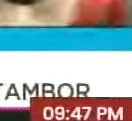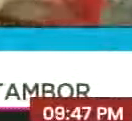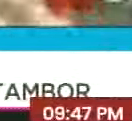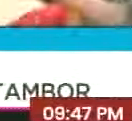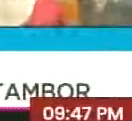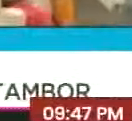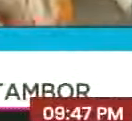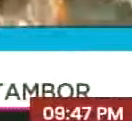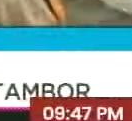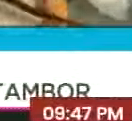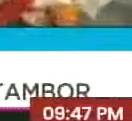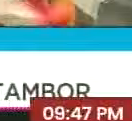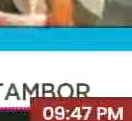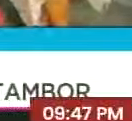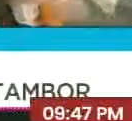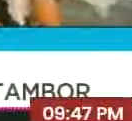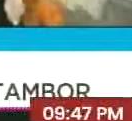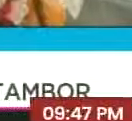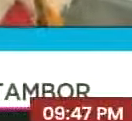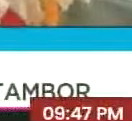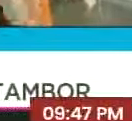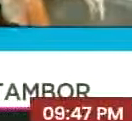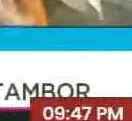Acompáñame con el coro, ya se lo saben.